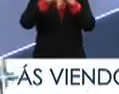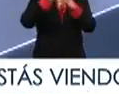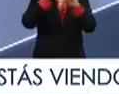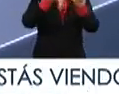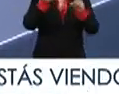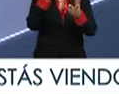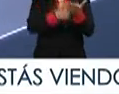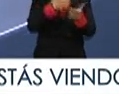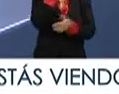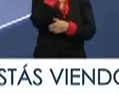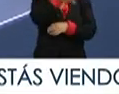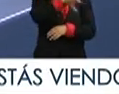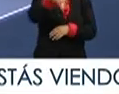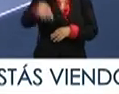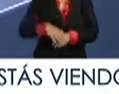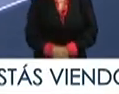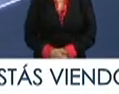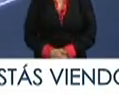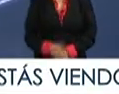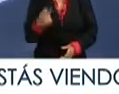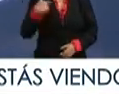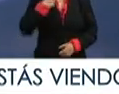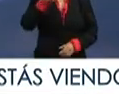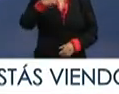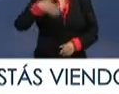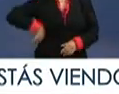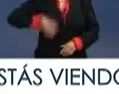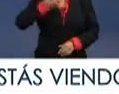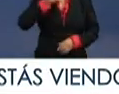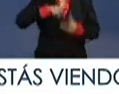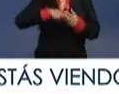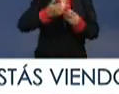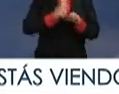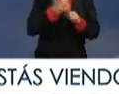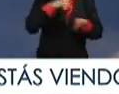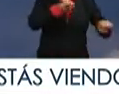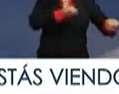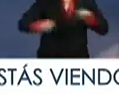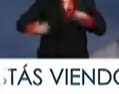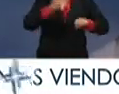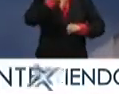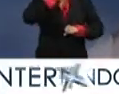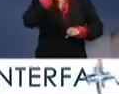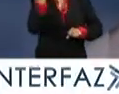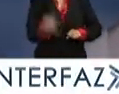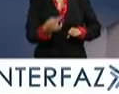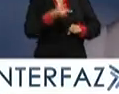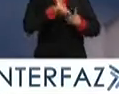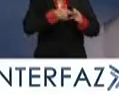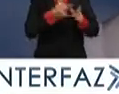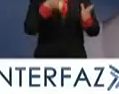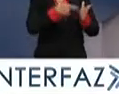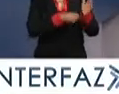didáctico de esas escuelas. Me estabas contando que esto inició a raíz de un terremoto en Chile. Así es, en